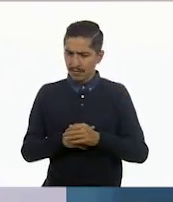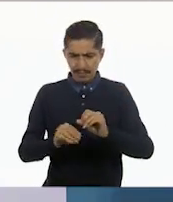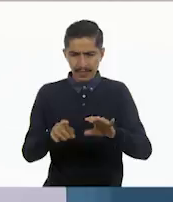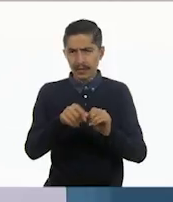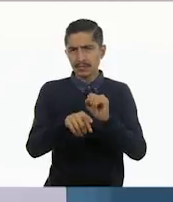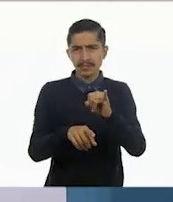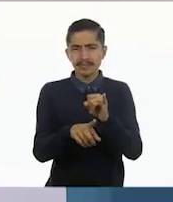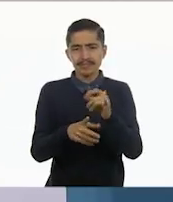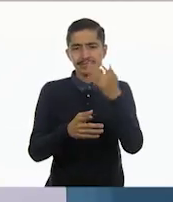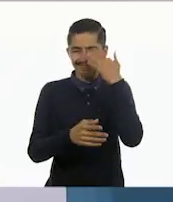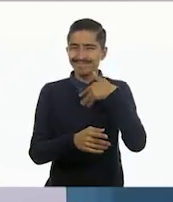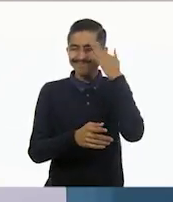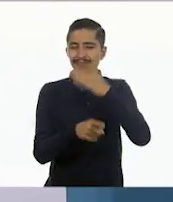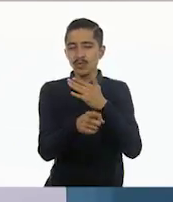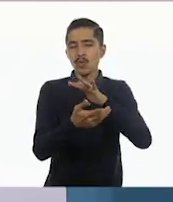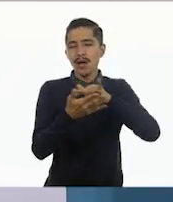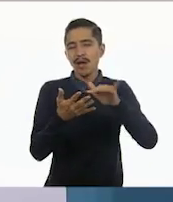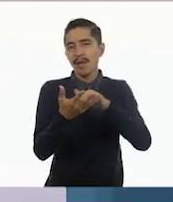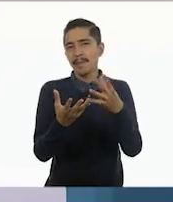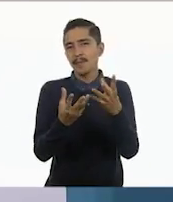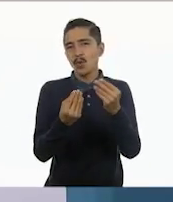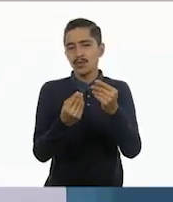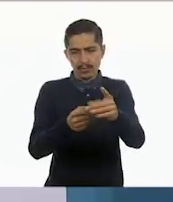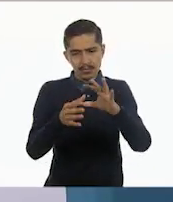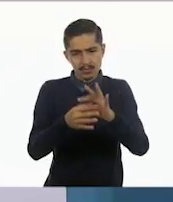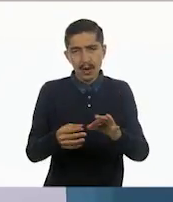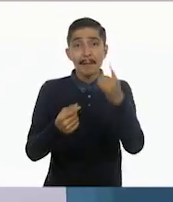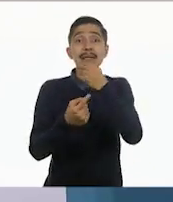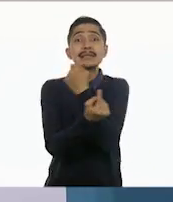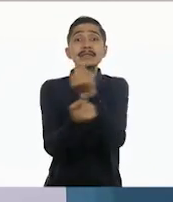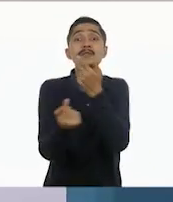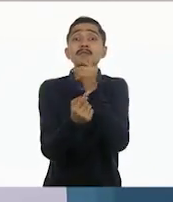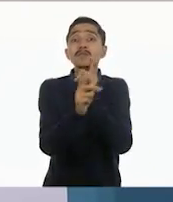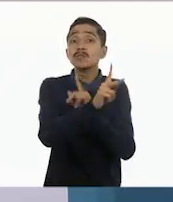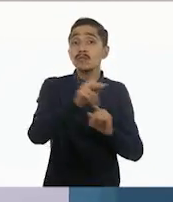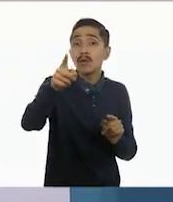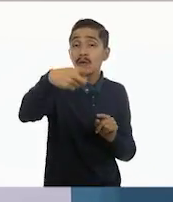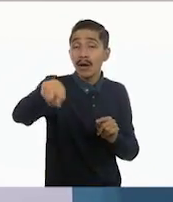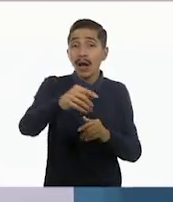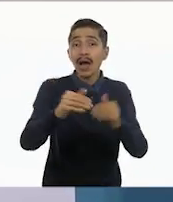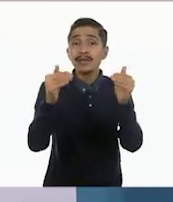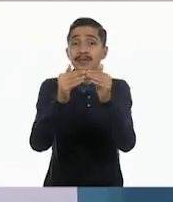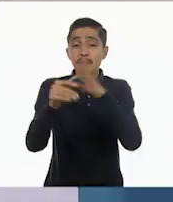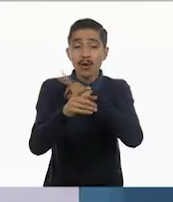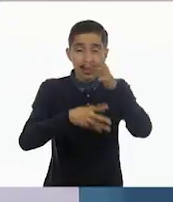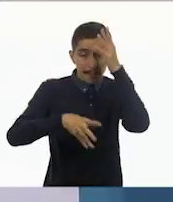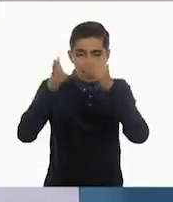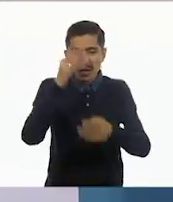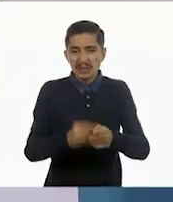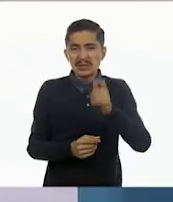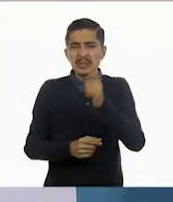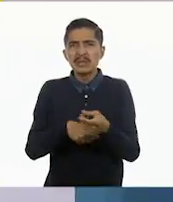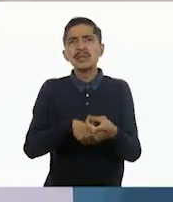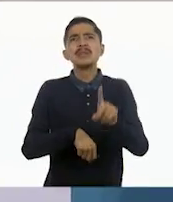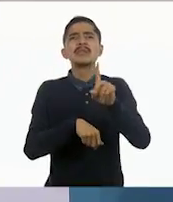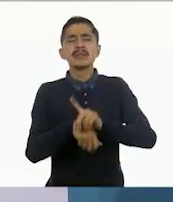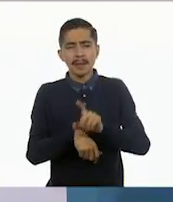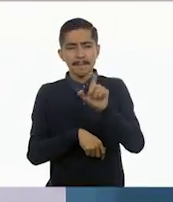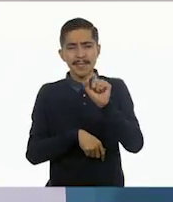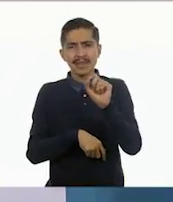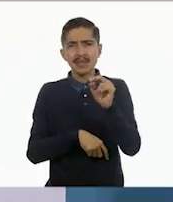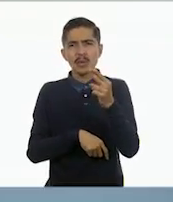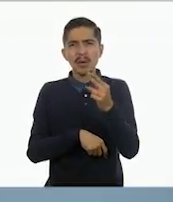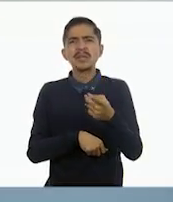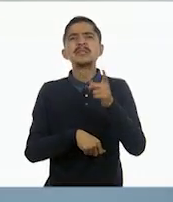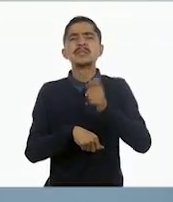leído muchísimo sobre el tema. Sí. Así que cuéntanos para que también las niñas y los niños que están en casa puedan aprender acerca de qué conmemoramos cada 20 de